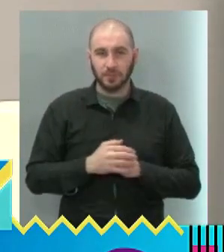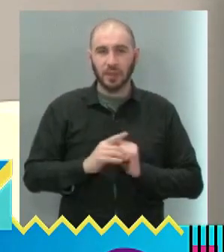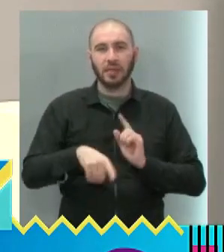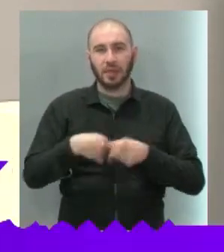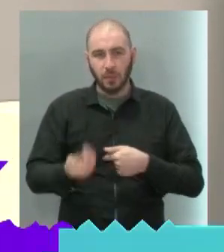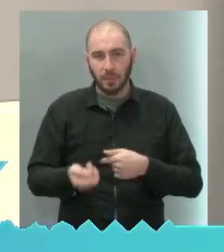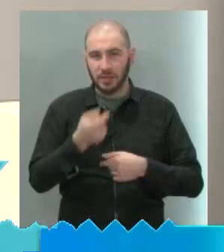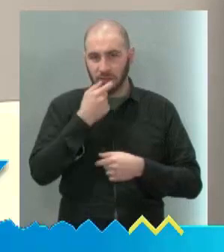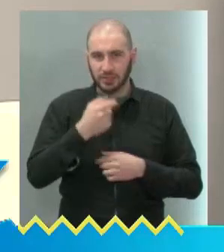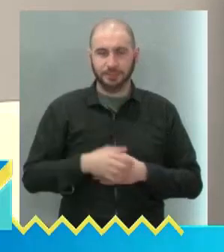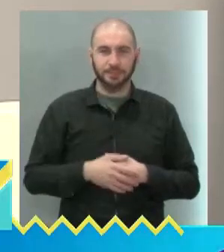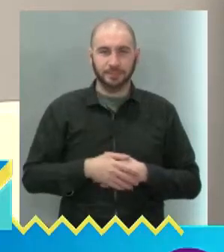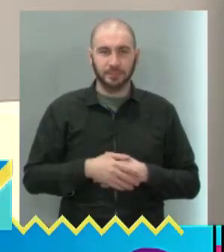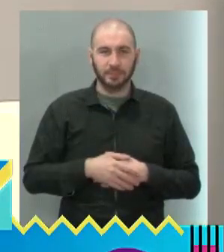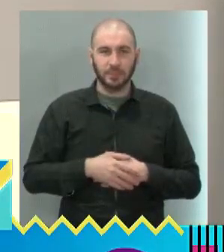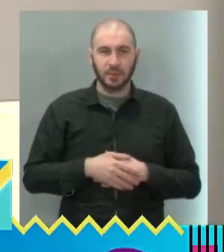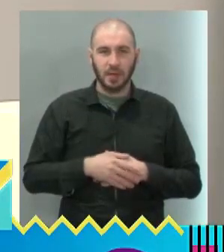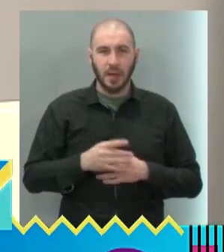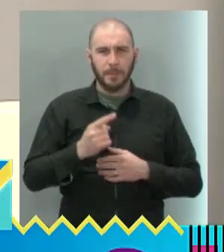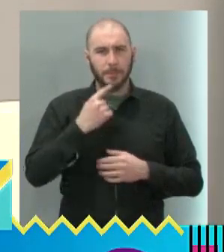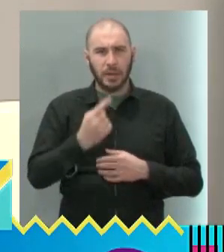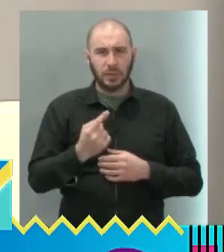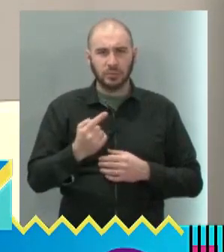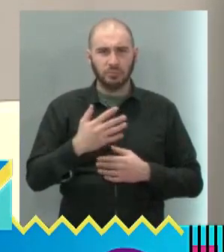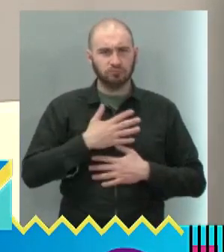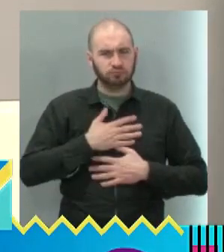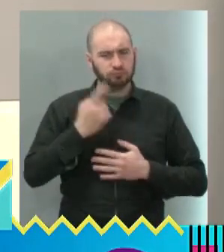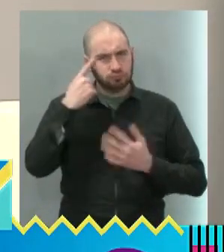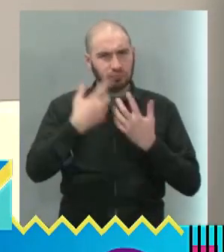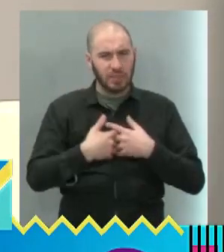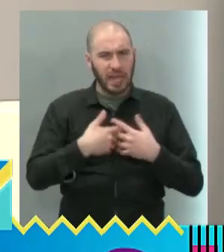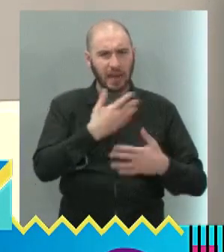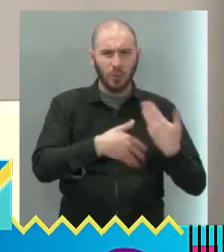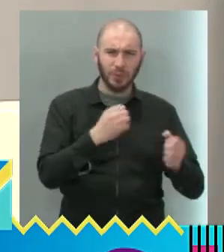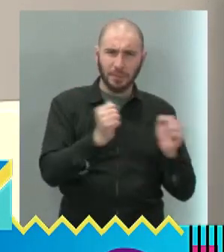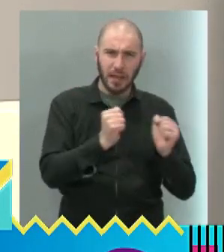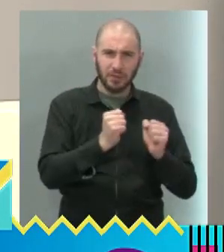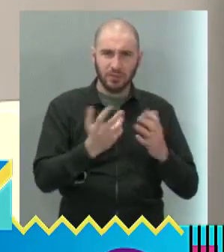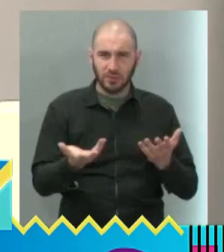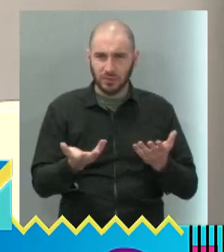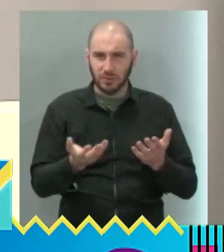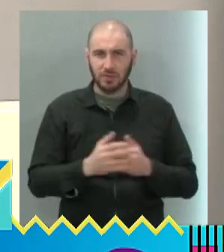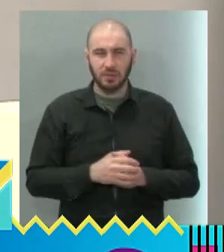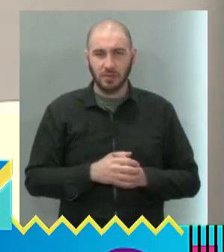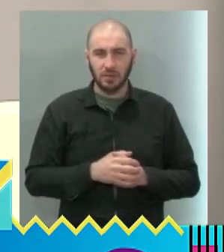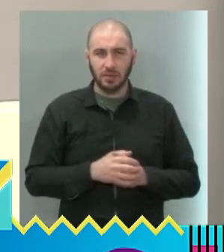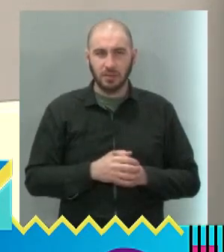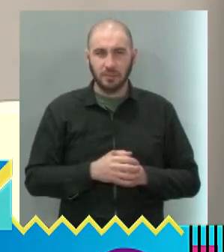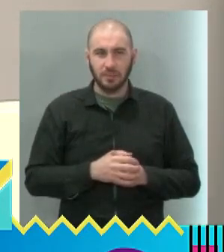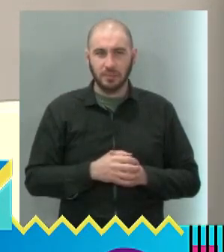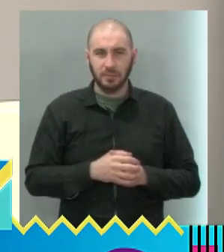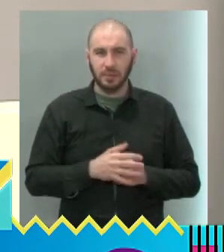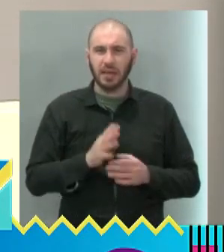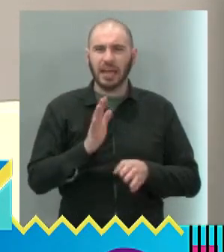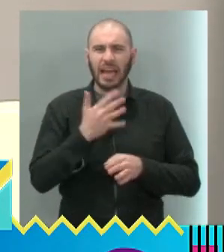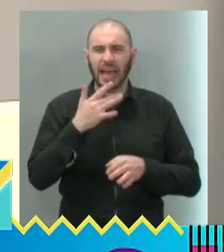paso a Mendoza? En realidad la pregunta que uno se tiene que hacer es ¿revolución en mayo? Digo, porque ¿qué